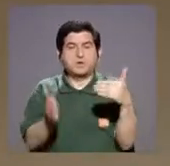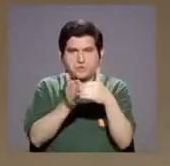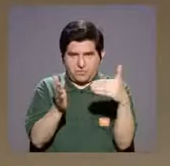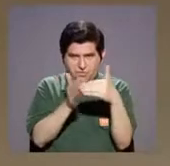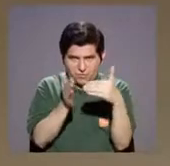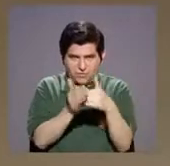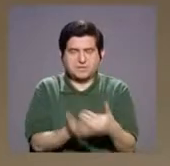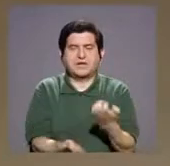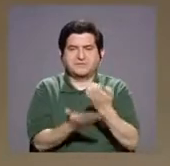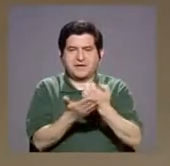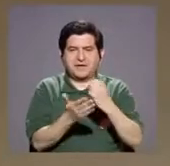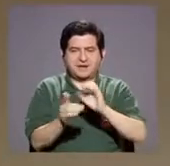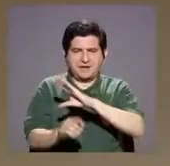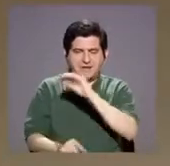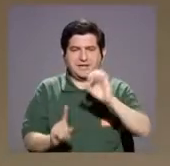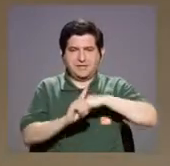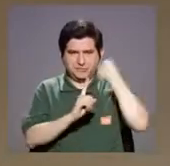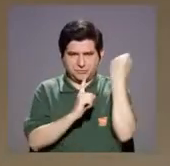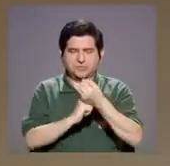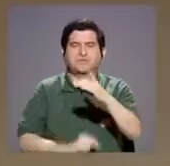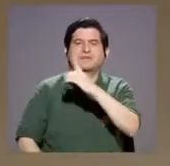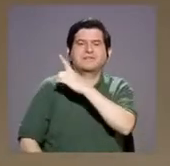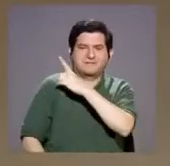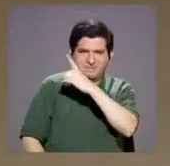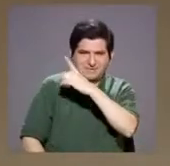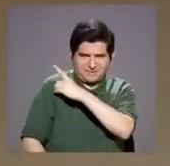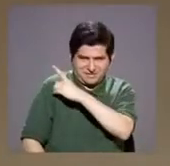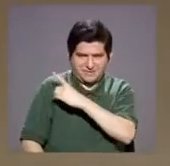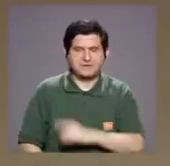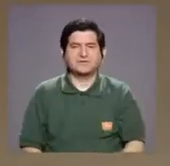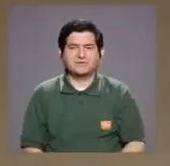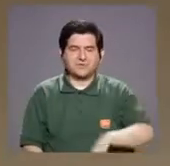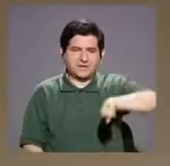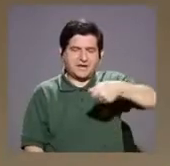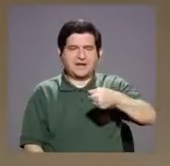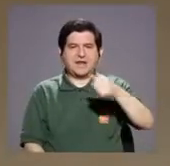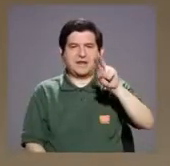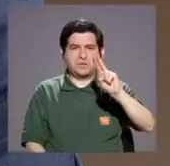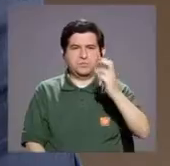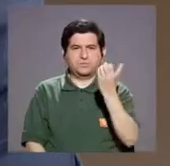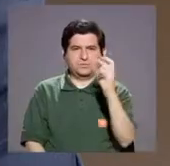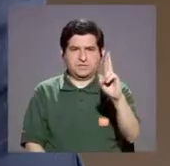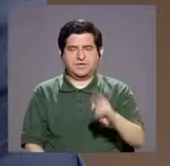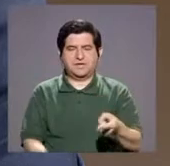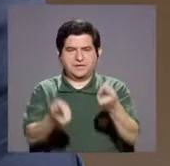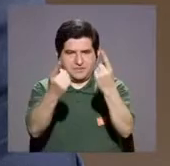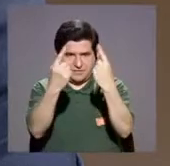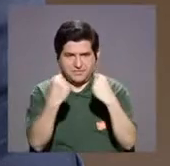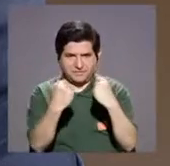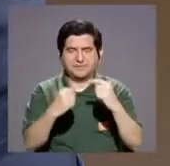tener en economía y sociedad al director de canal use r